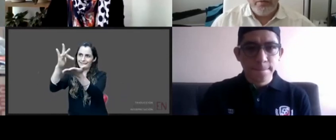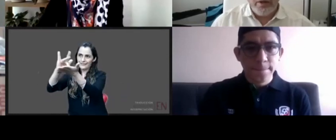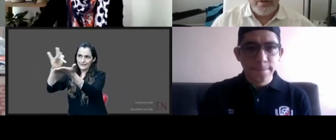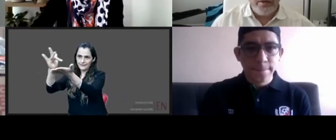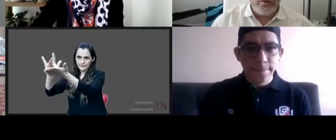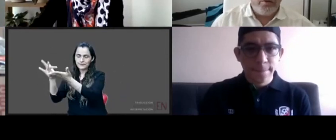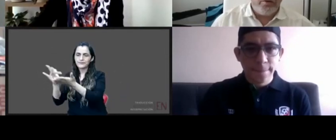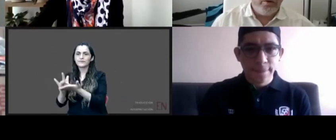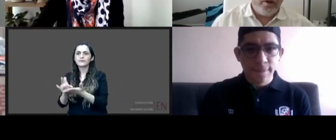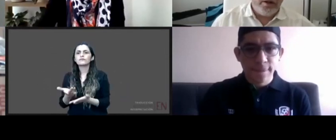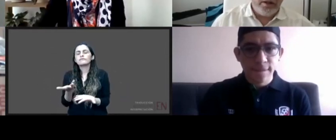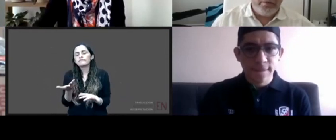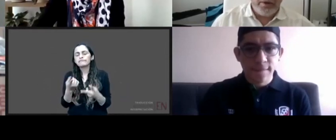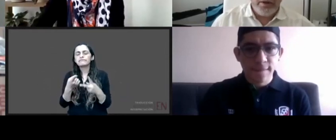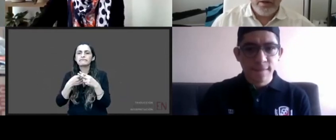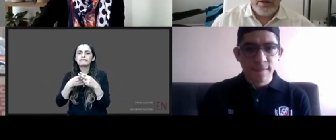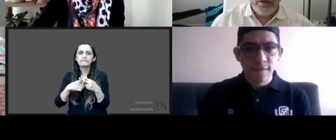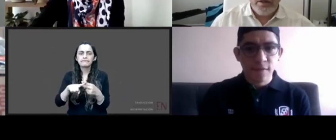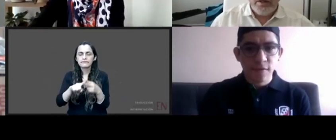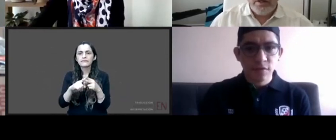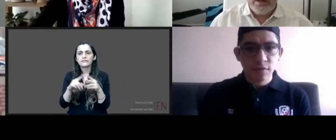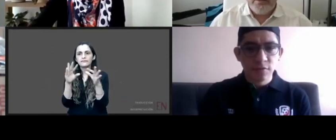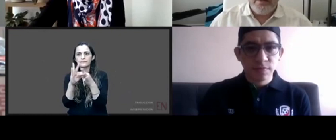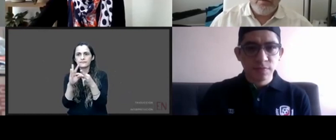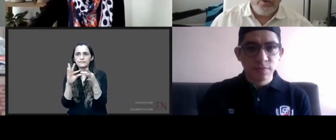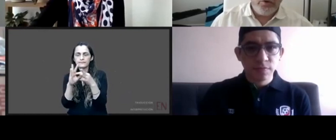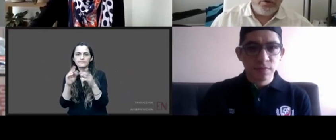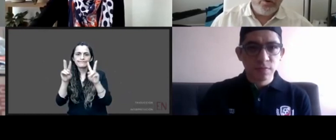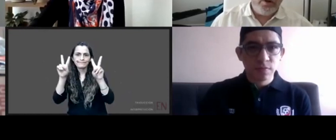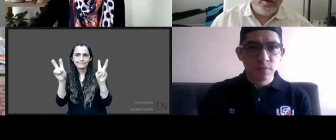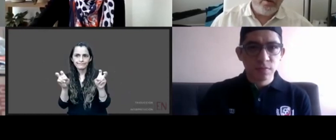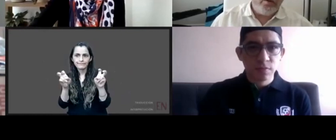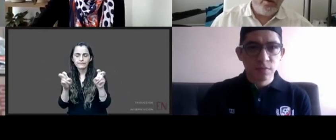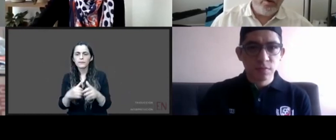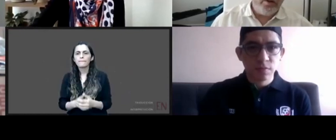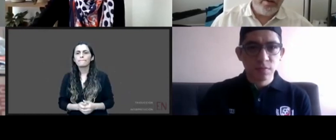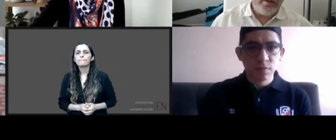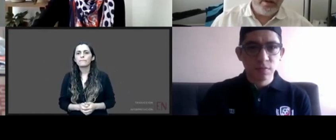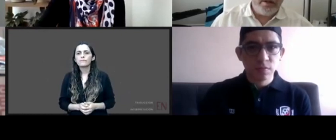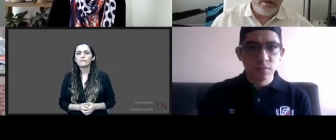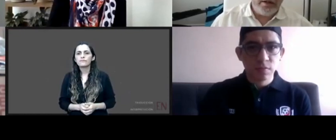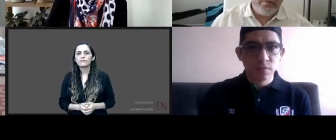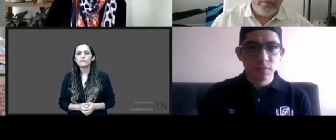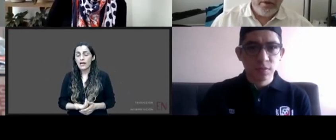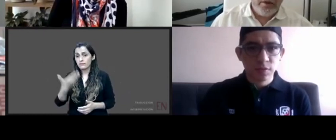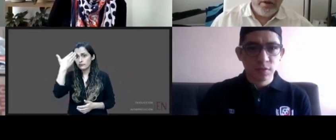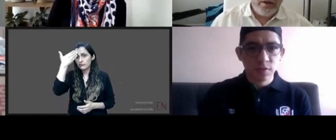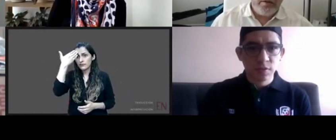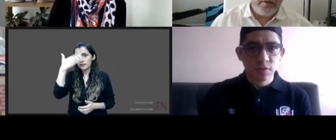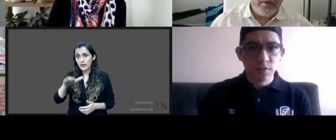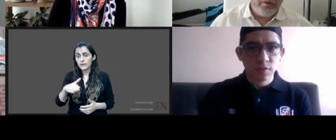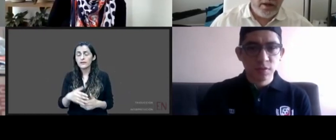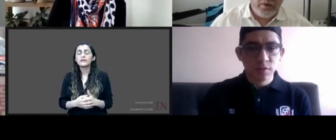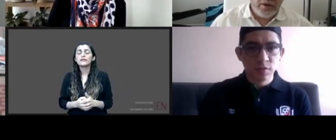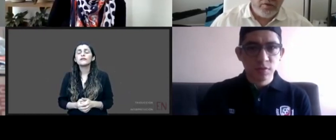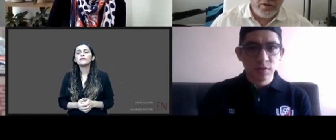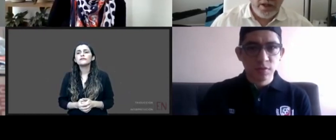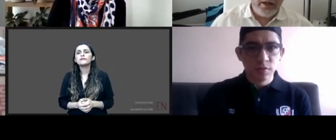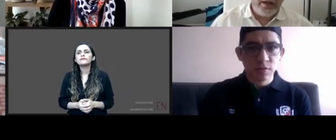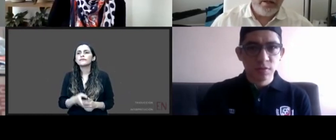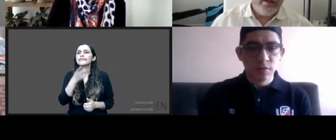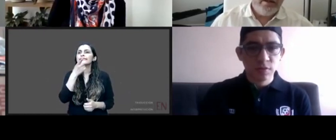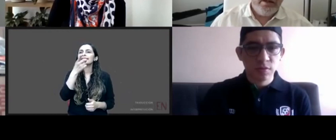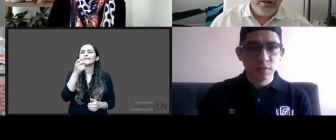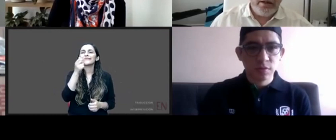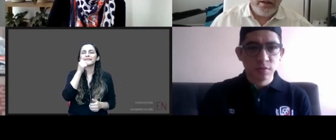Y sin más, entro al tema. Existen mucho las nociones de que existe una lengua